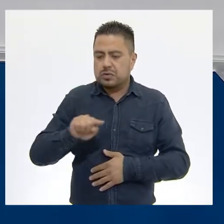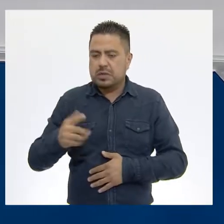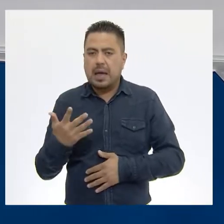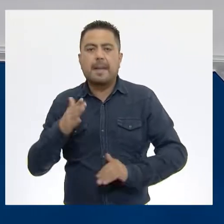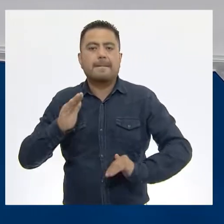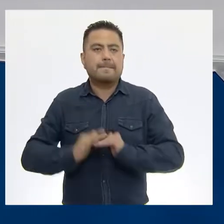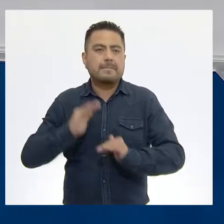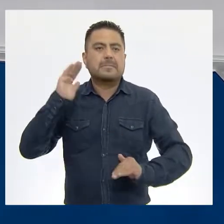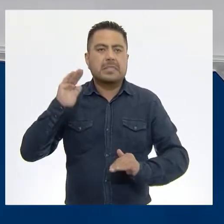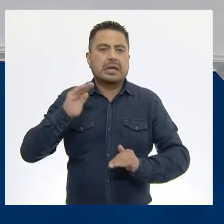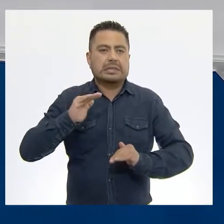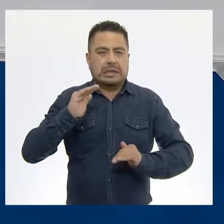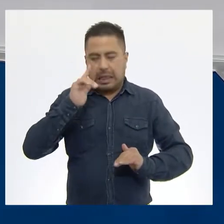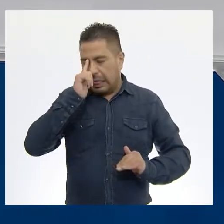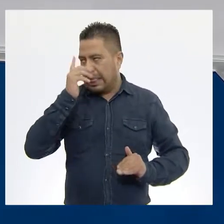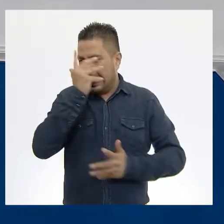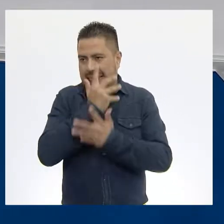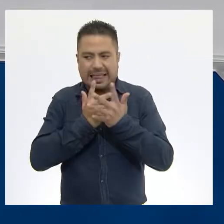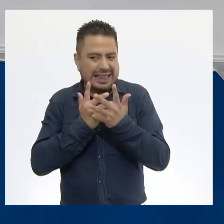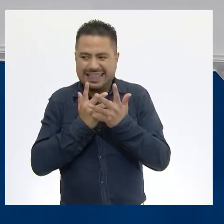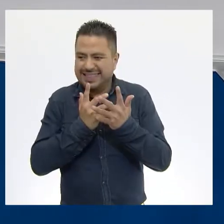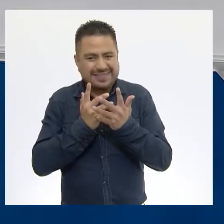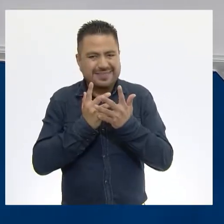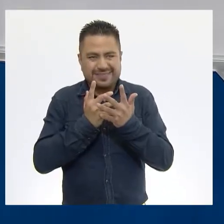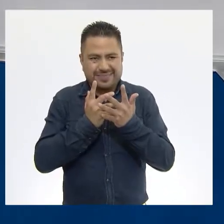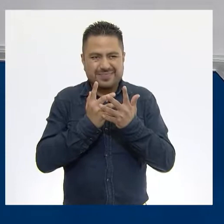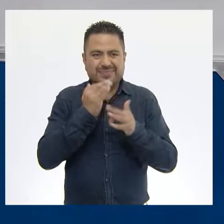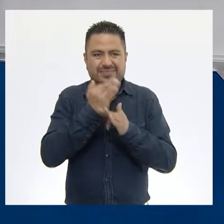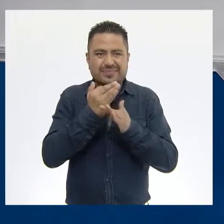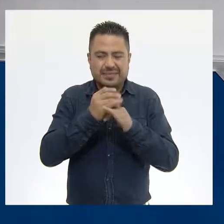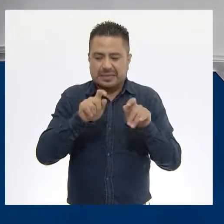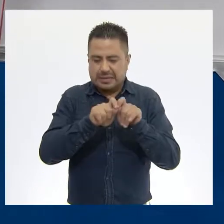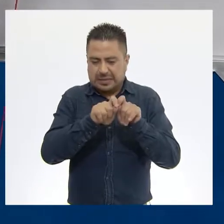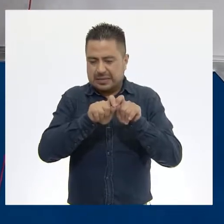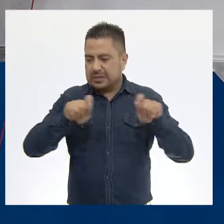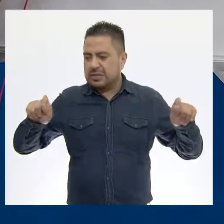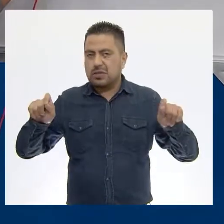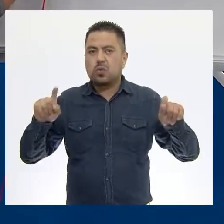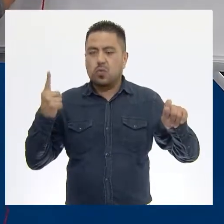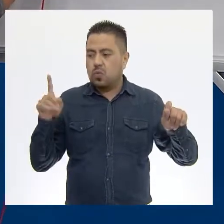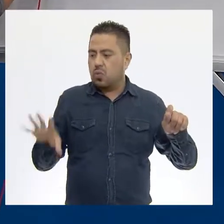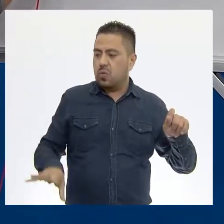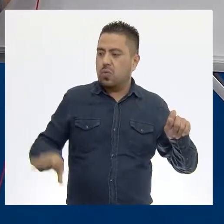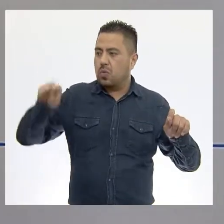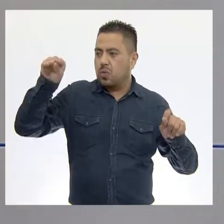Ujú. Entonces, no voy a perder la medida. Aquí tenemos un entero.